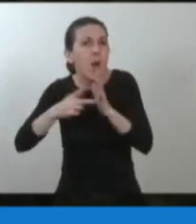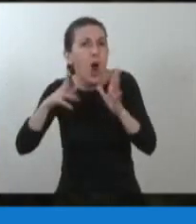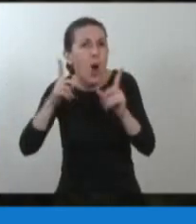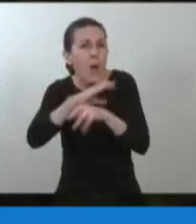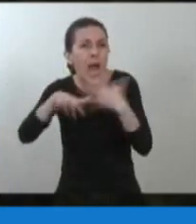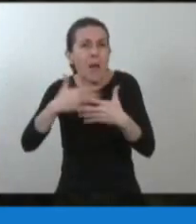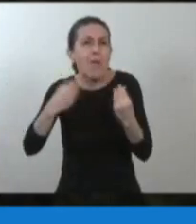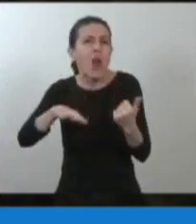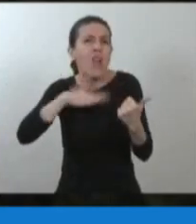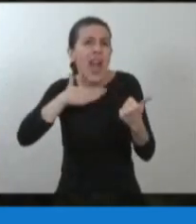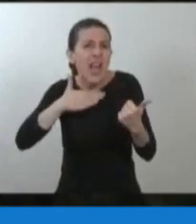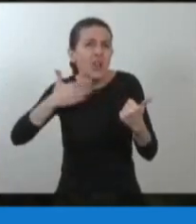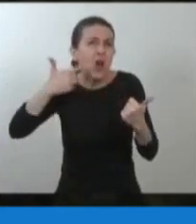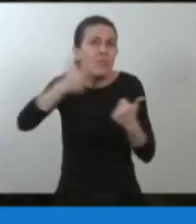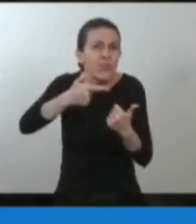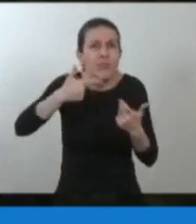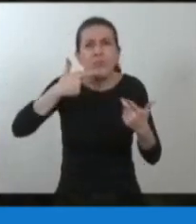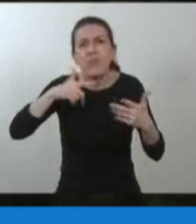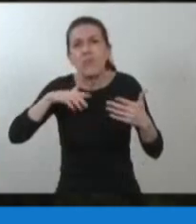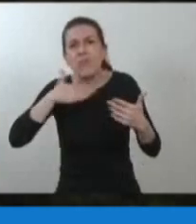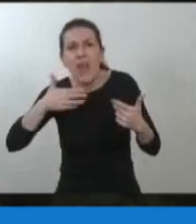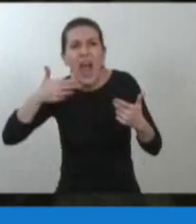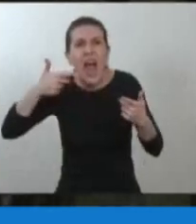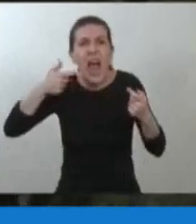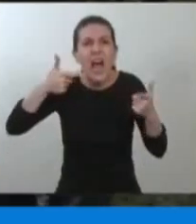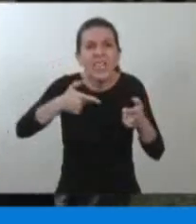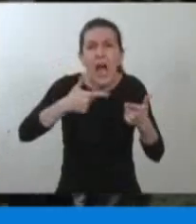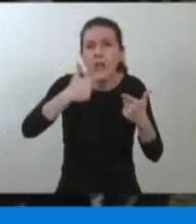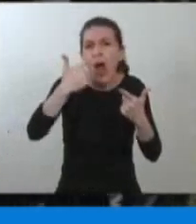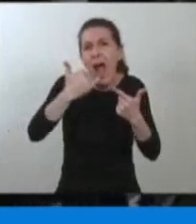los delitos se repiten en allí